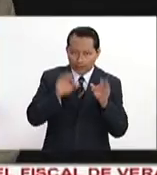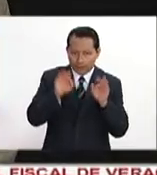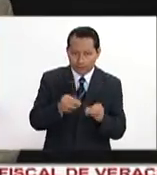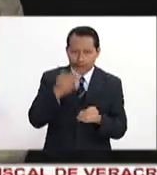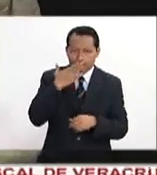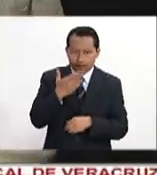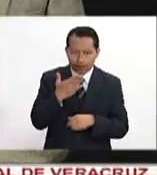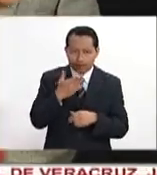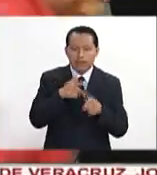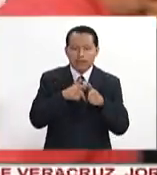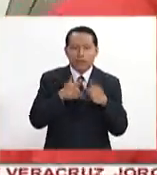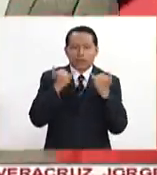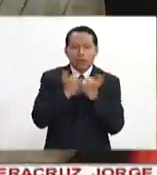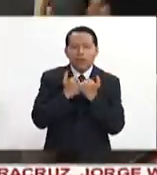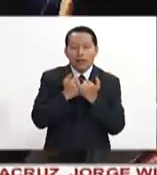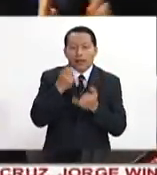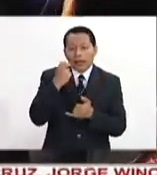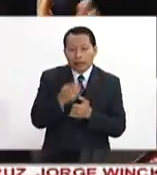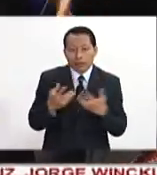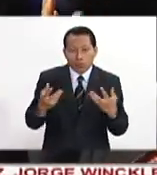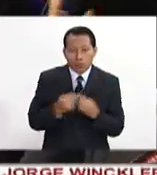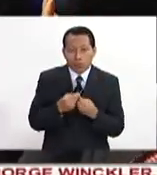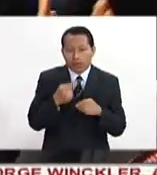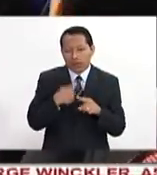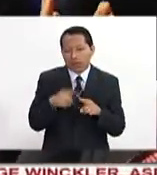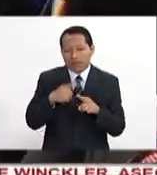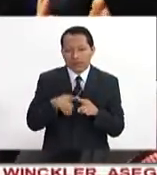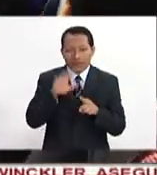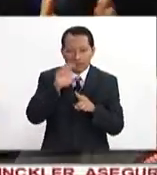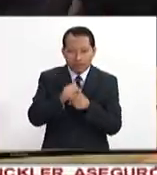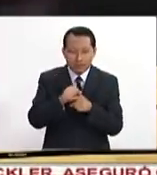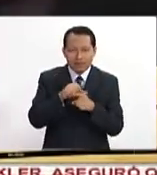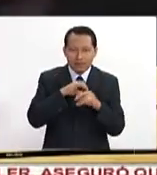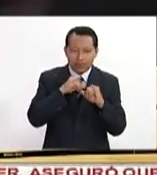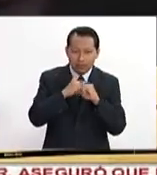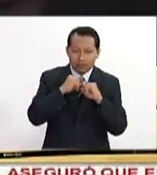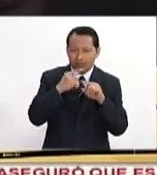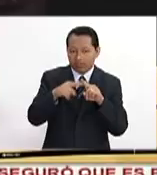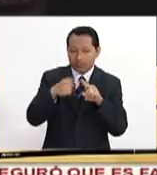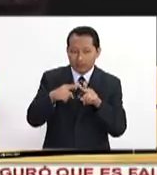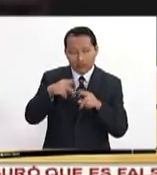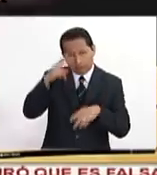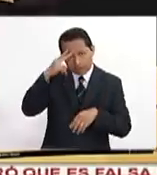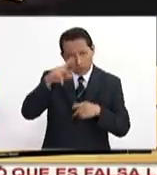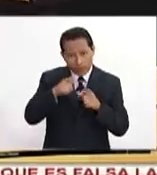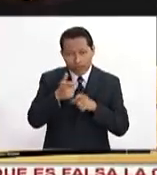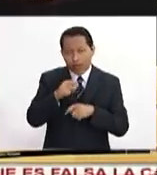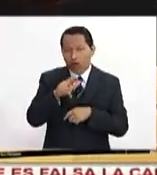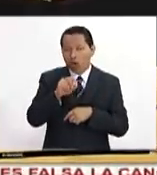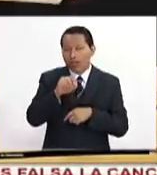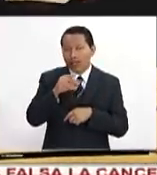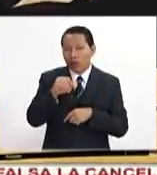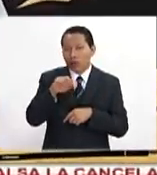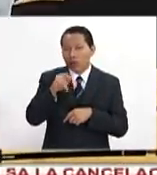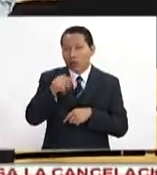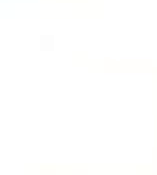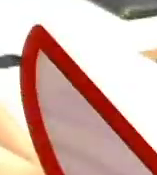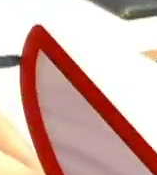y seguir cosechando de la mano con ellos diversos logros institucionales. Para México al Día, Rodrigo